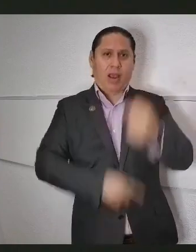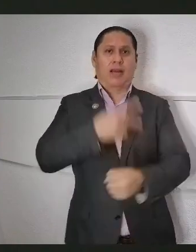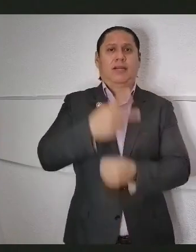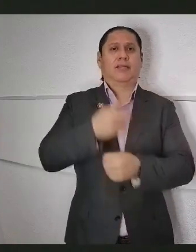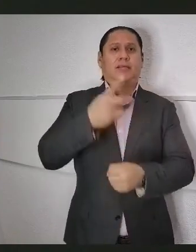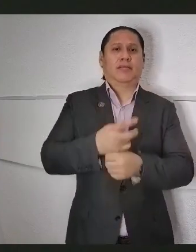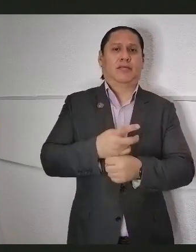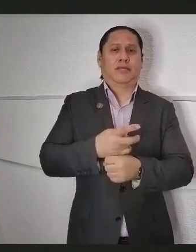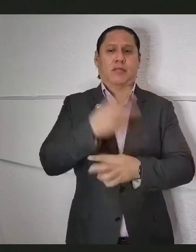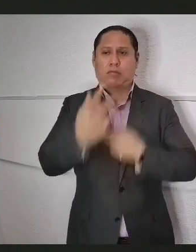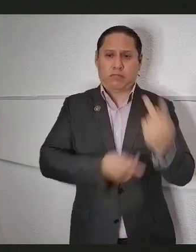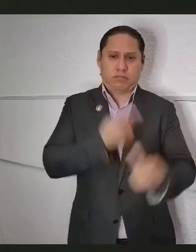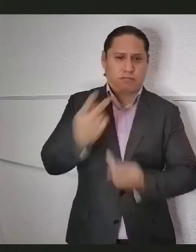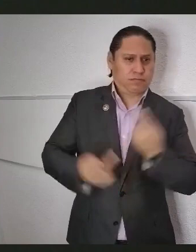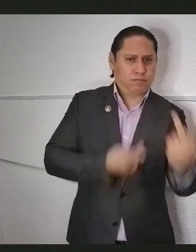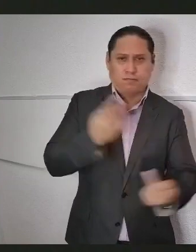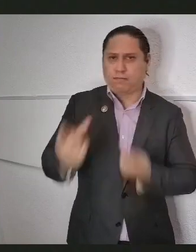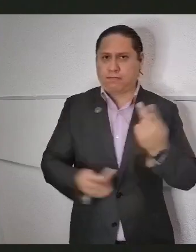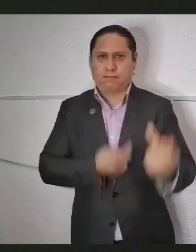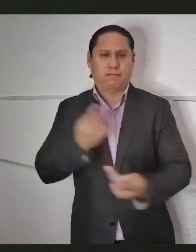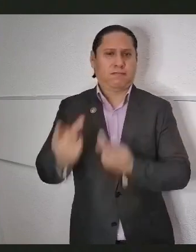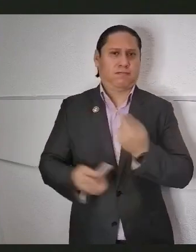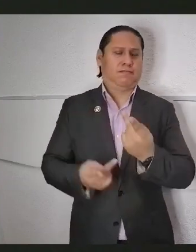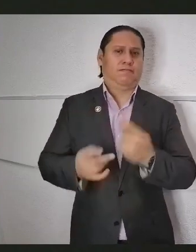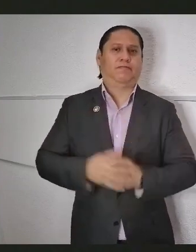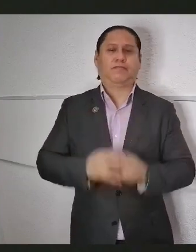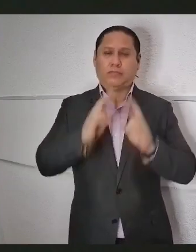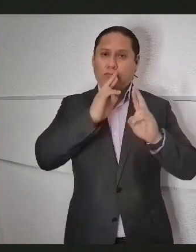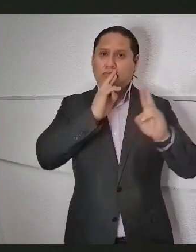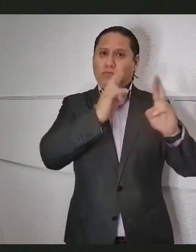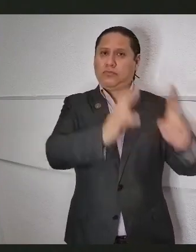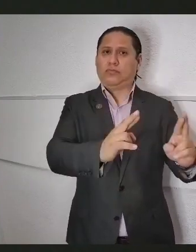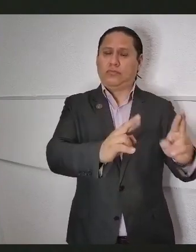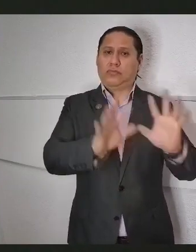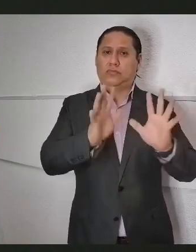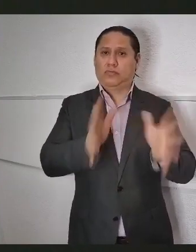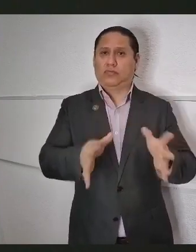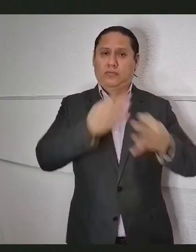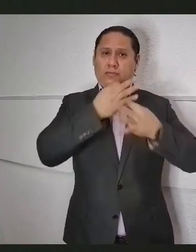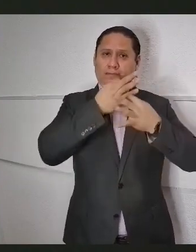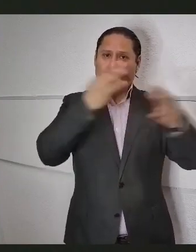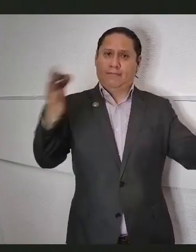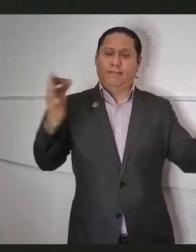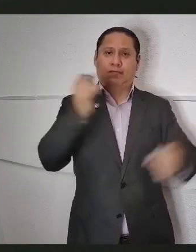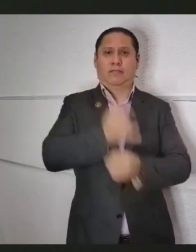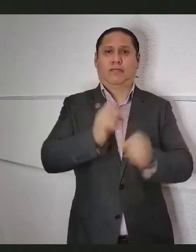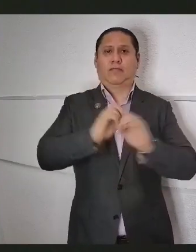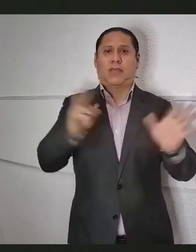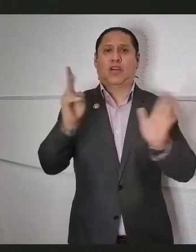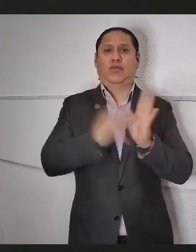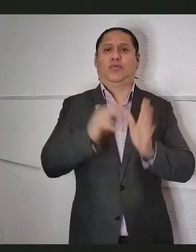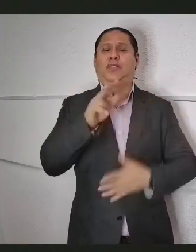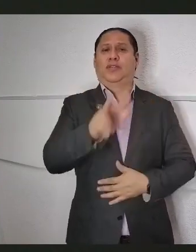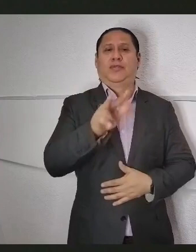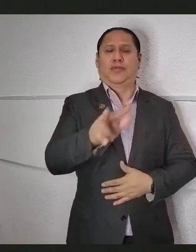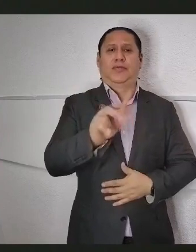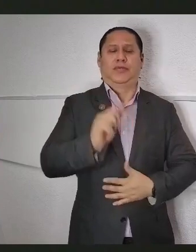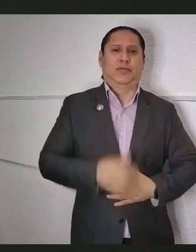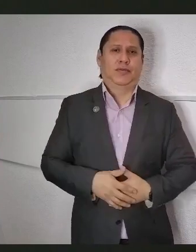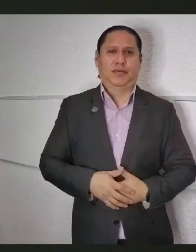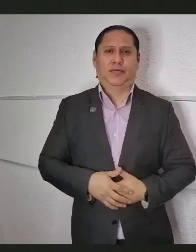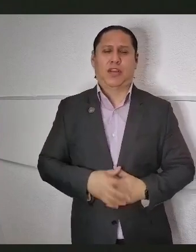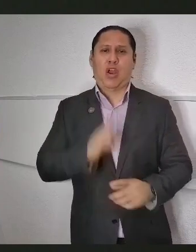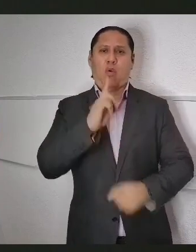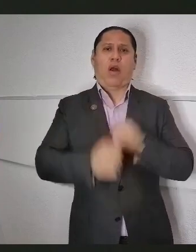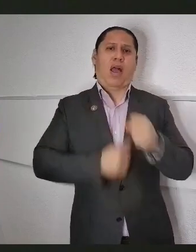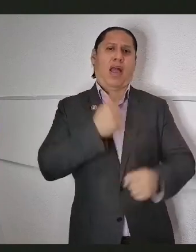de levantamiento de cuestionarios. Los resultados definitivos se publicaron en el año del 2018, a un año